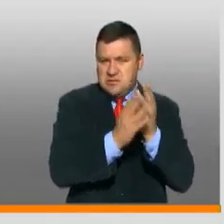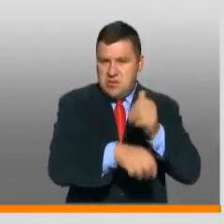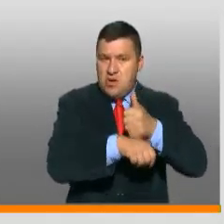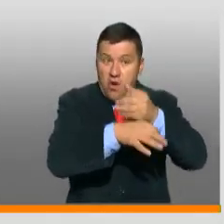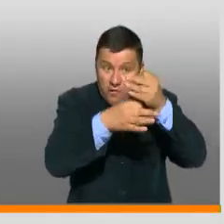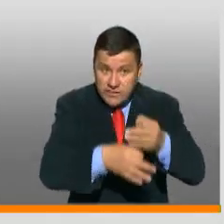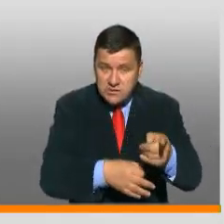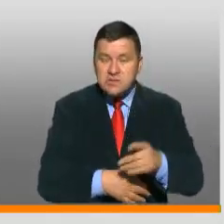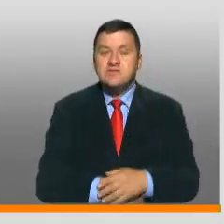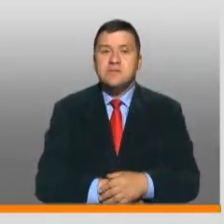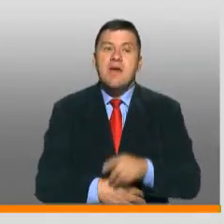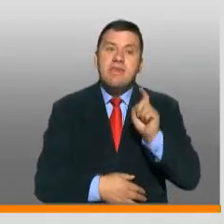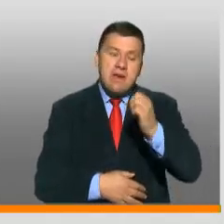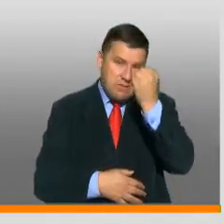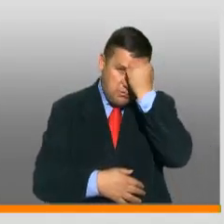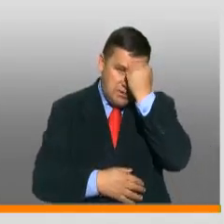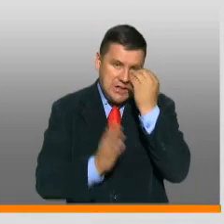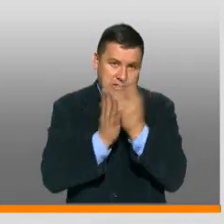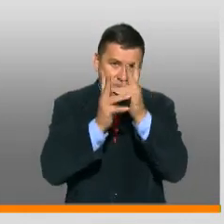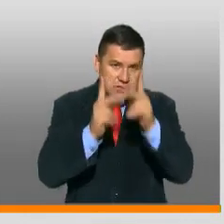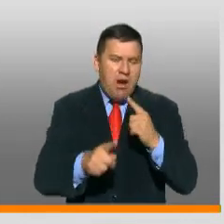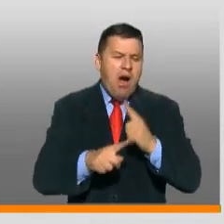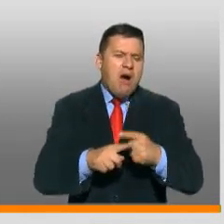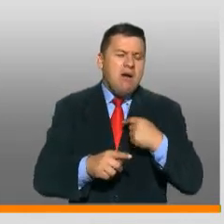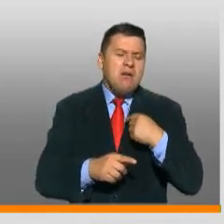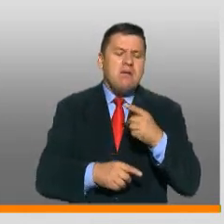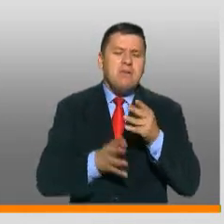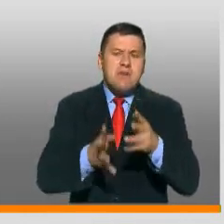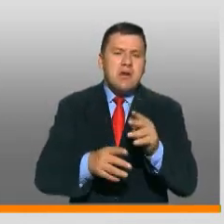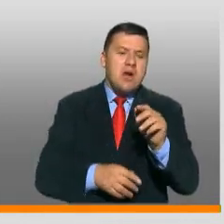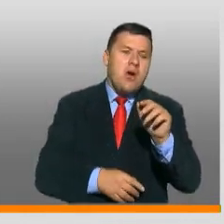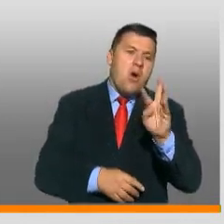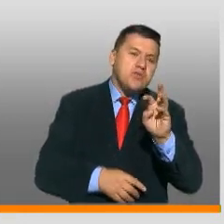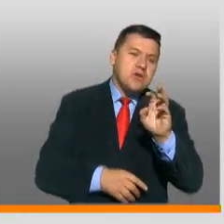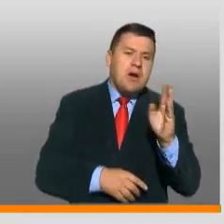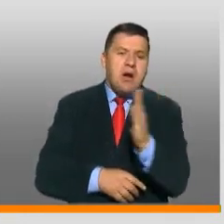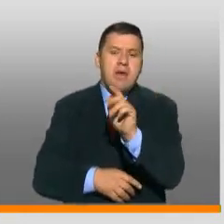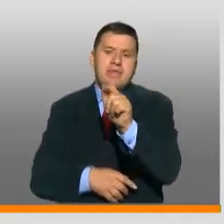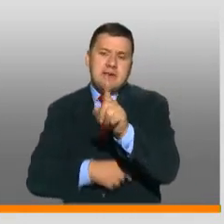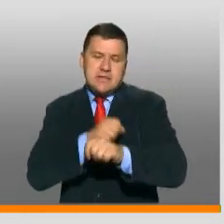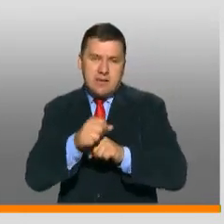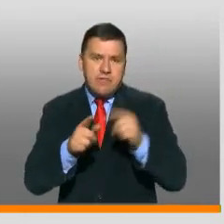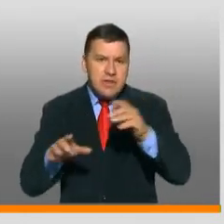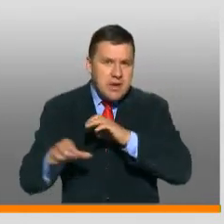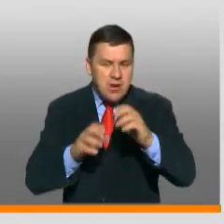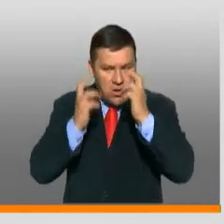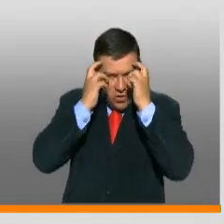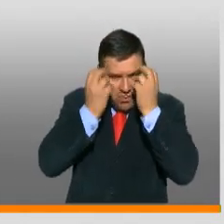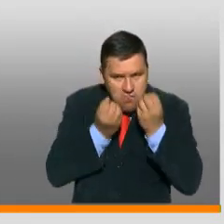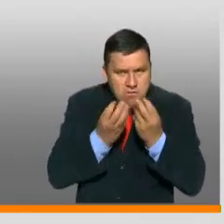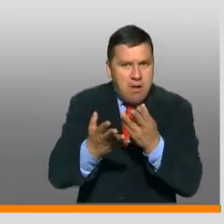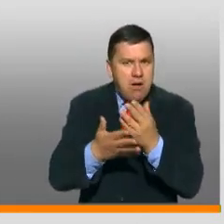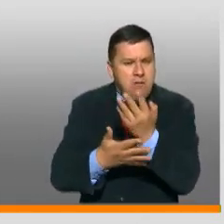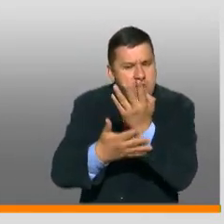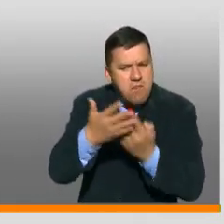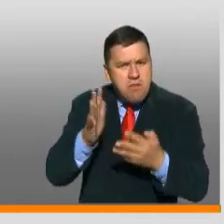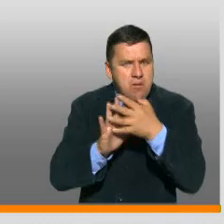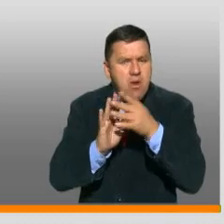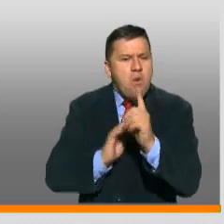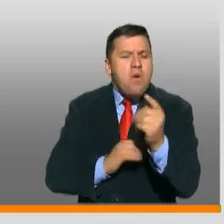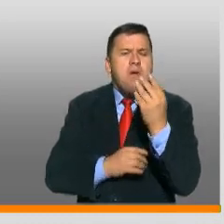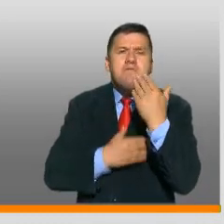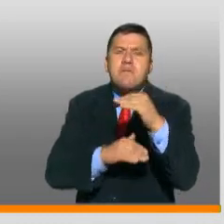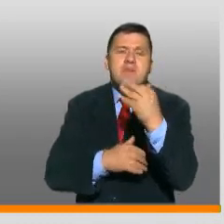oficial ser docente de estudiantes entre los 8 y 16 años adelantar acciones de transferencia de conocimiento a mínimo 30